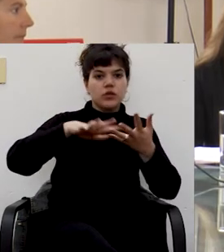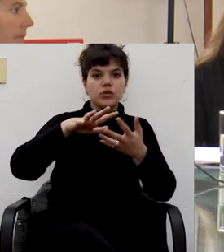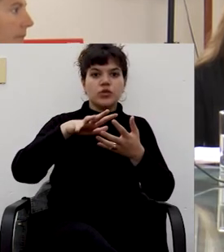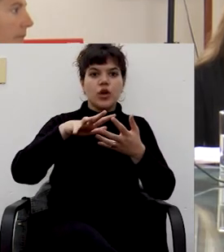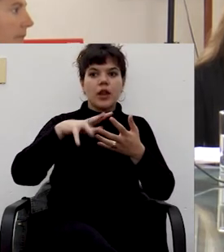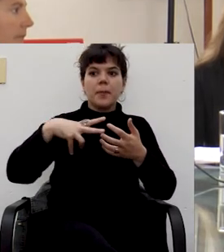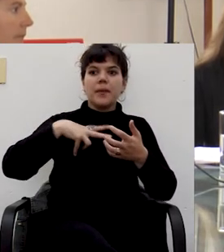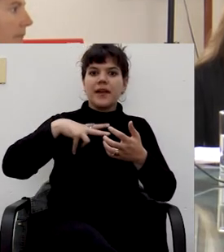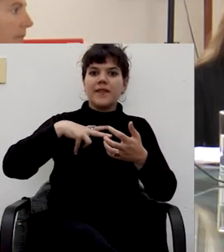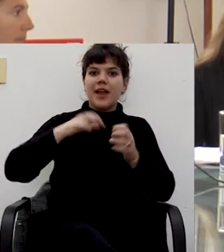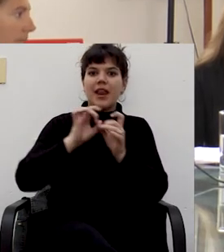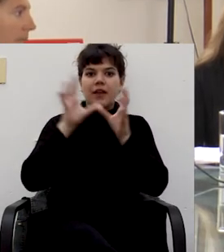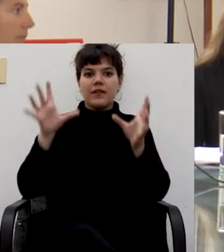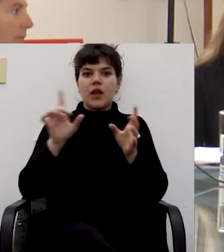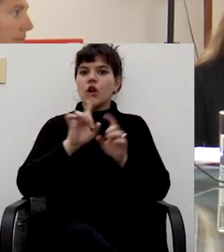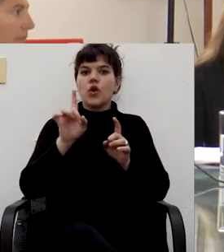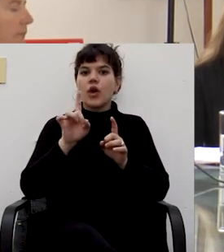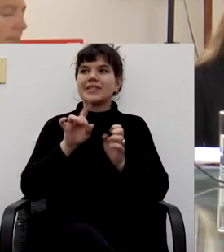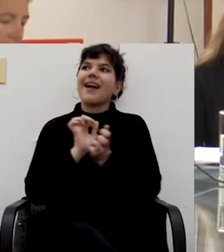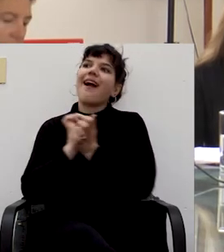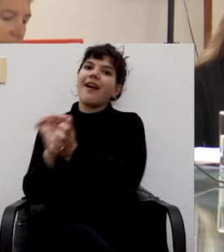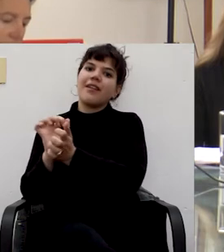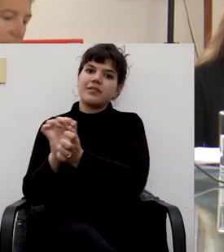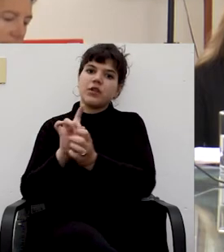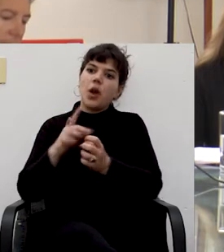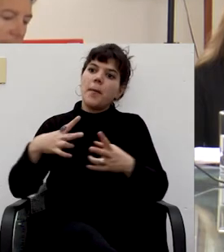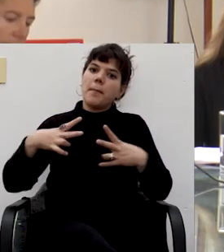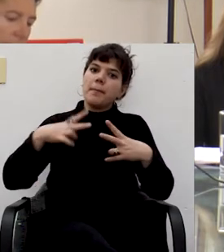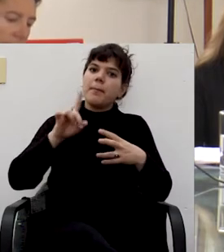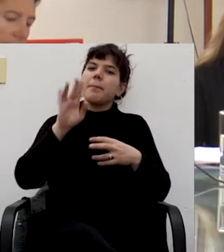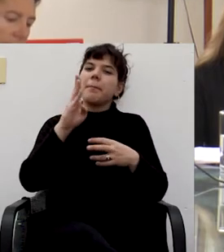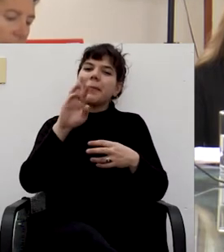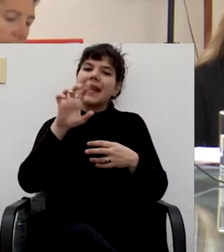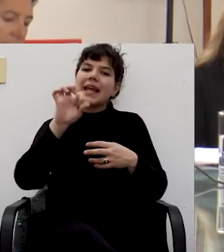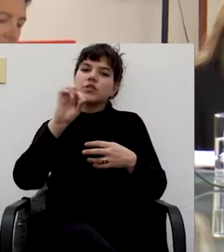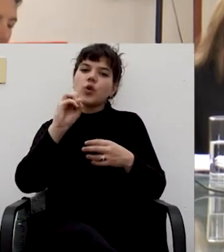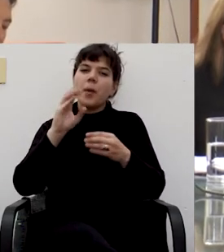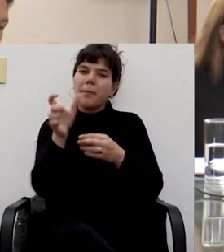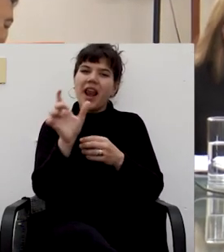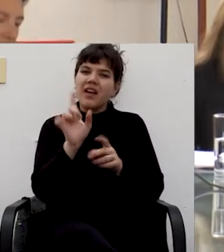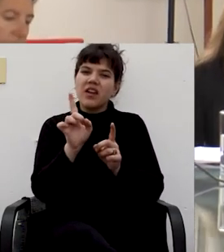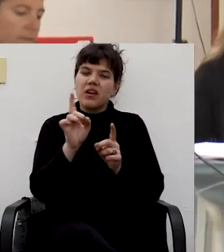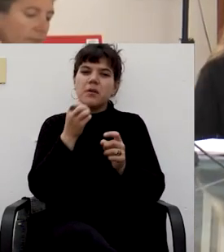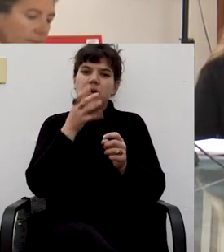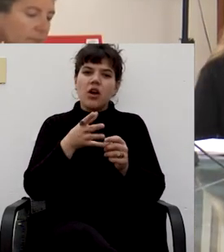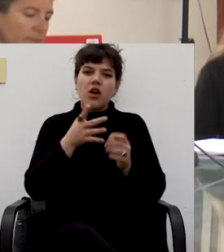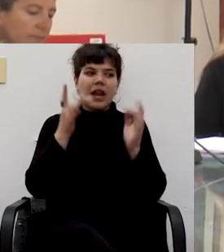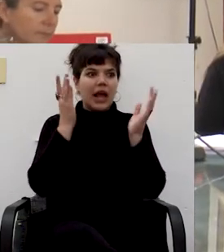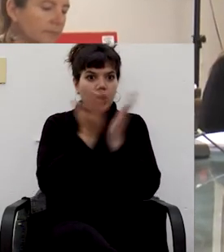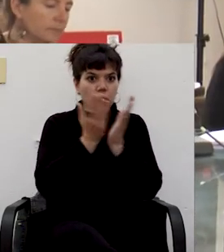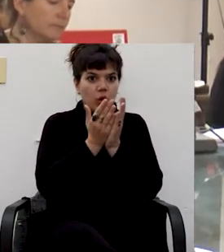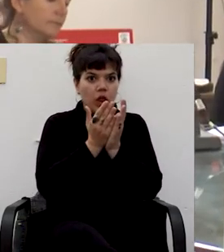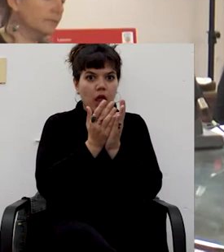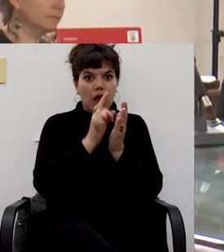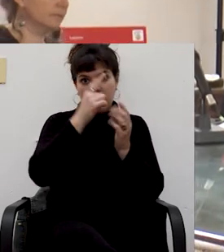y no de la persona en sí privada de libertad, mucho menos del preso, sino por pensar en estudiantes en